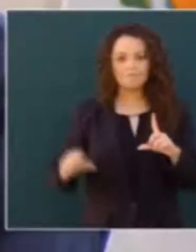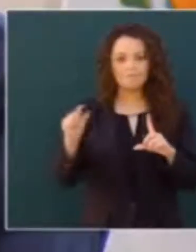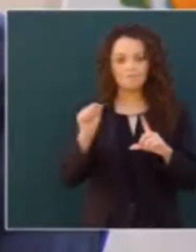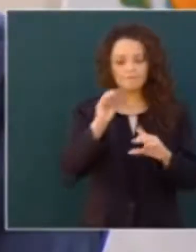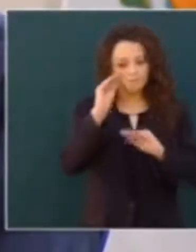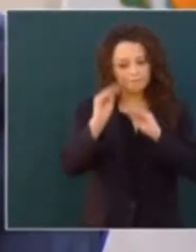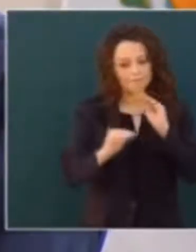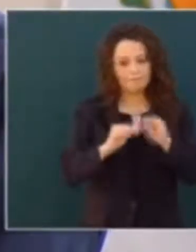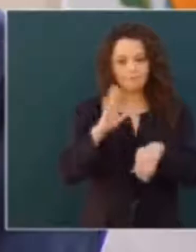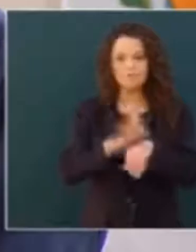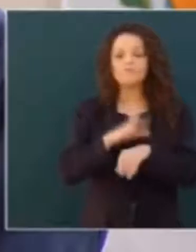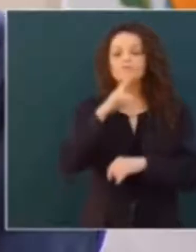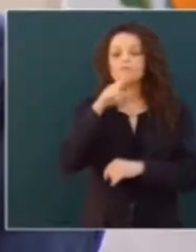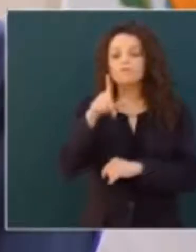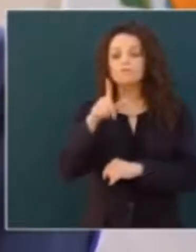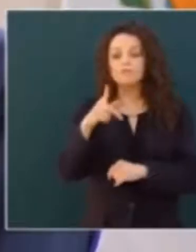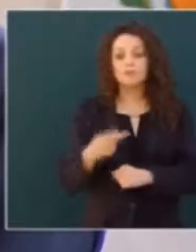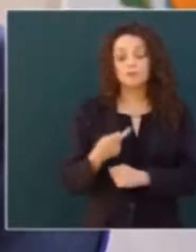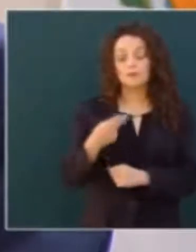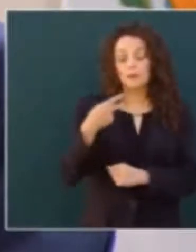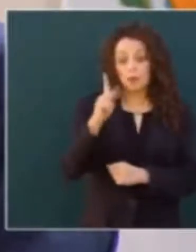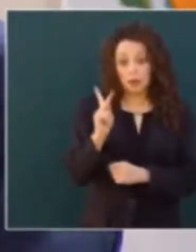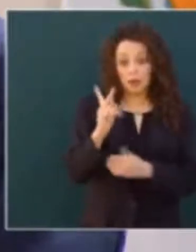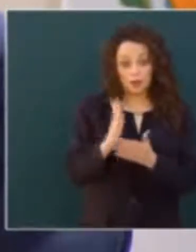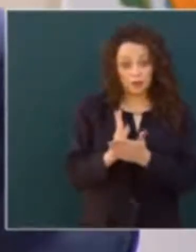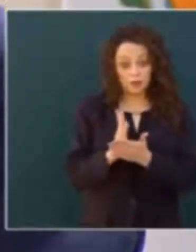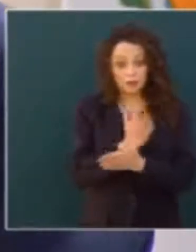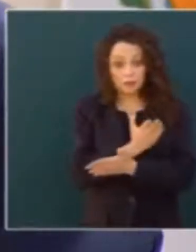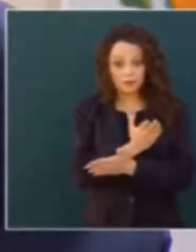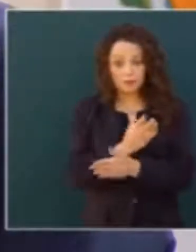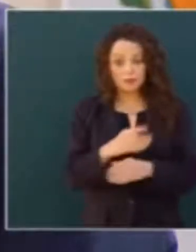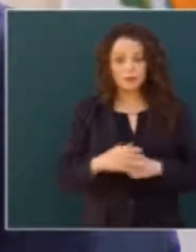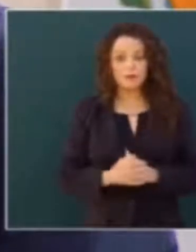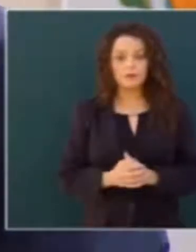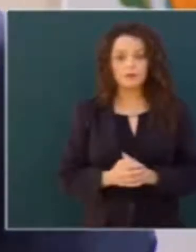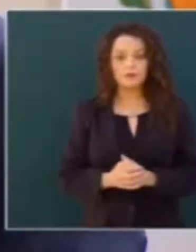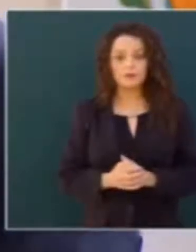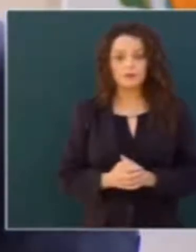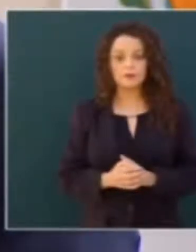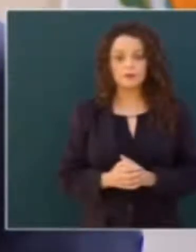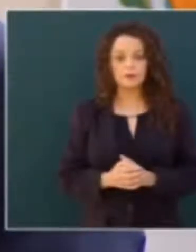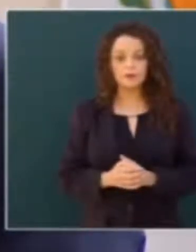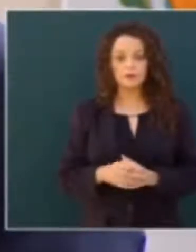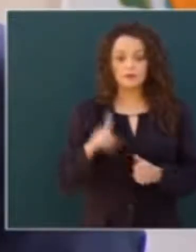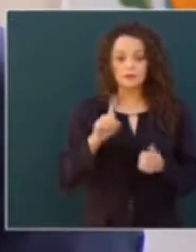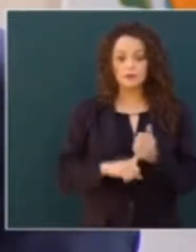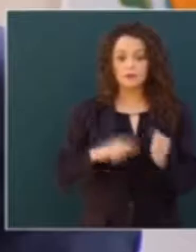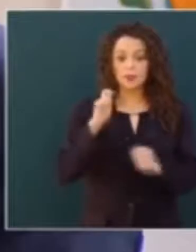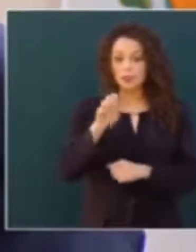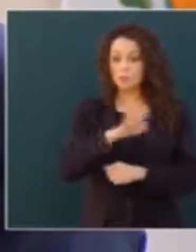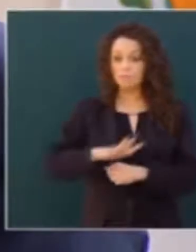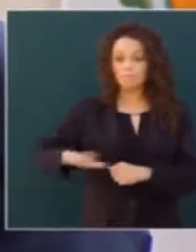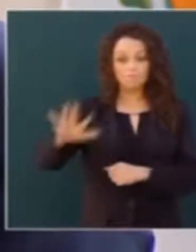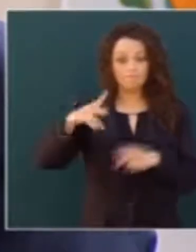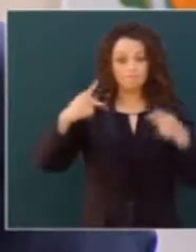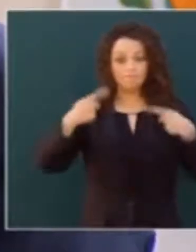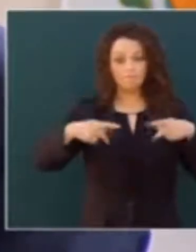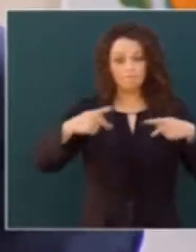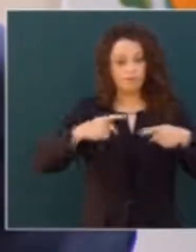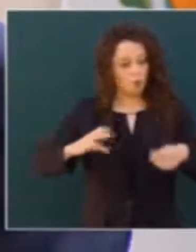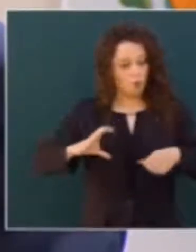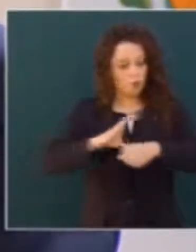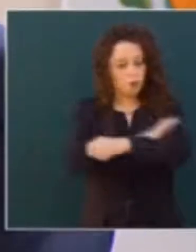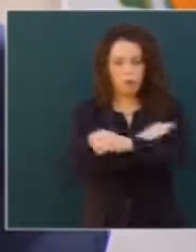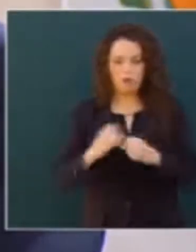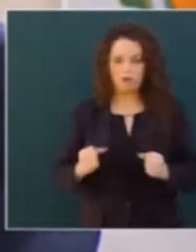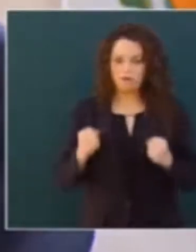además no se dejó derrotar por los oropeles del poder y